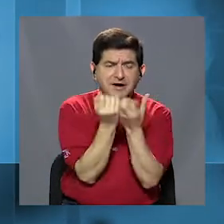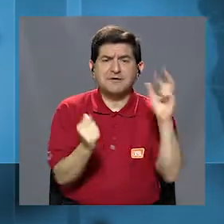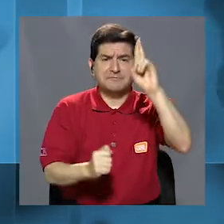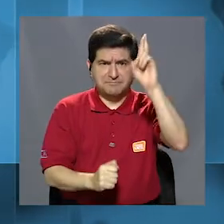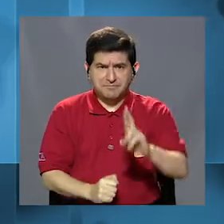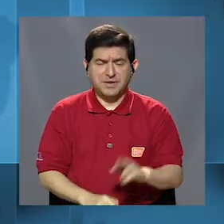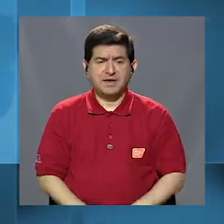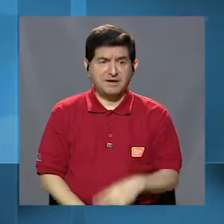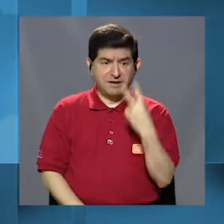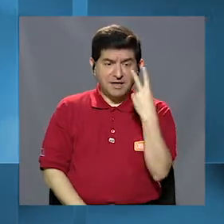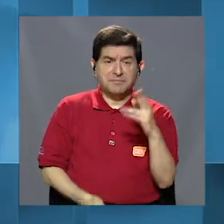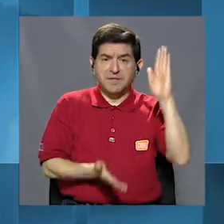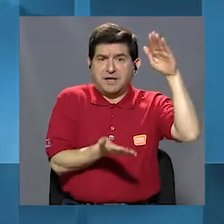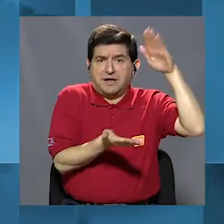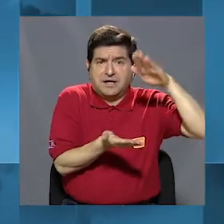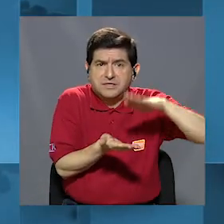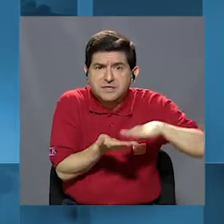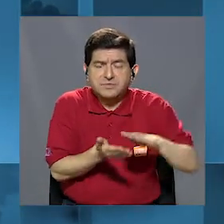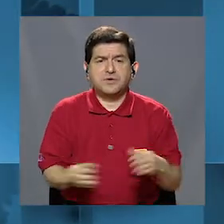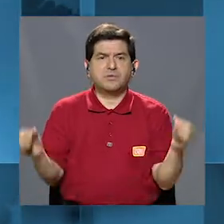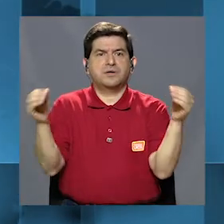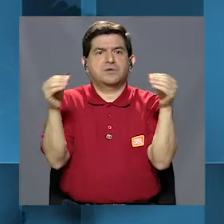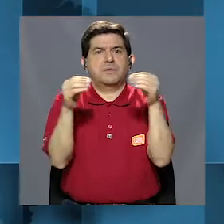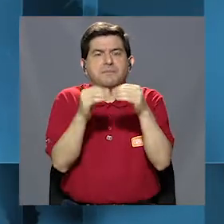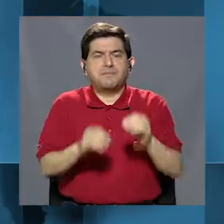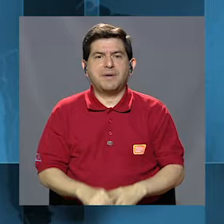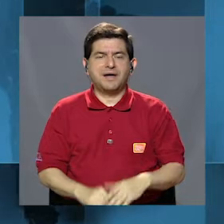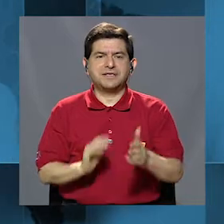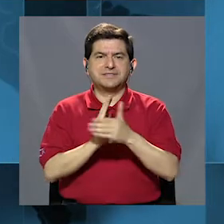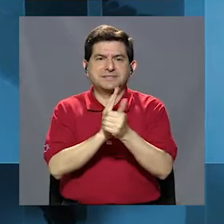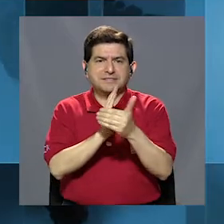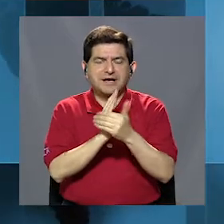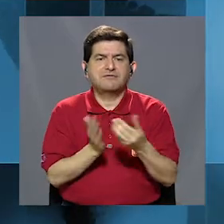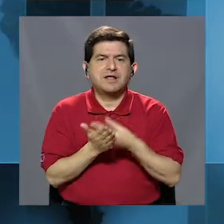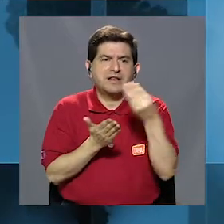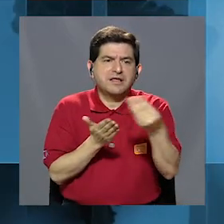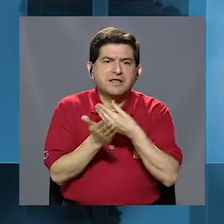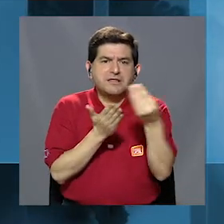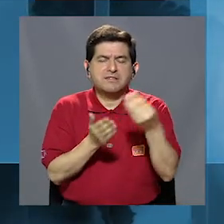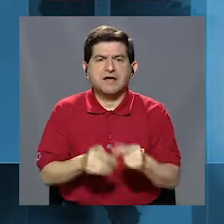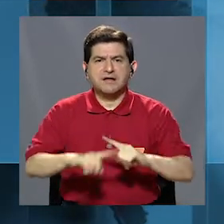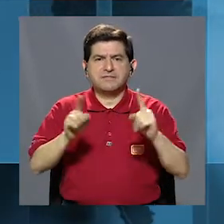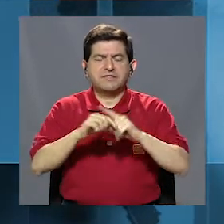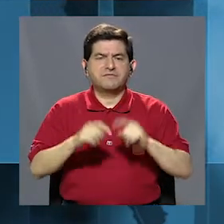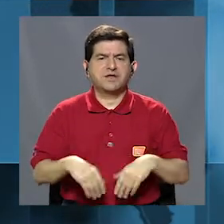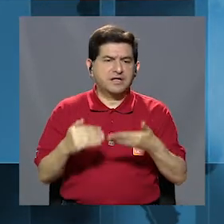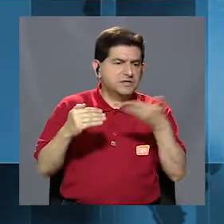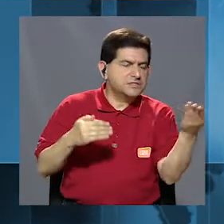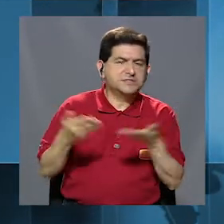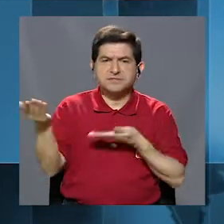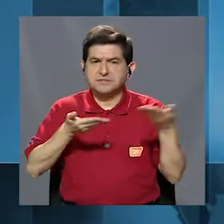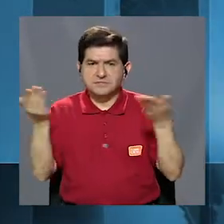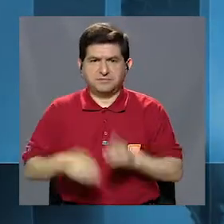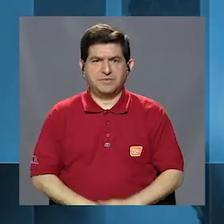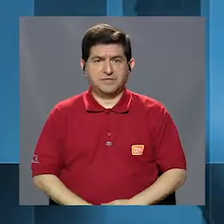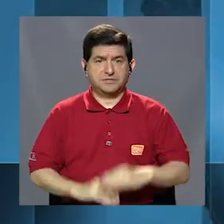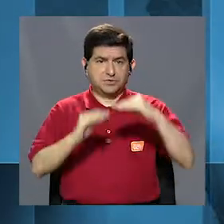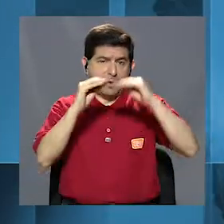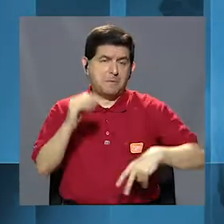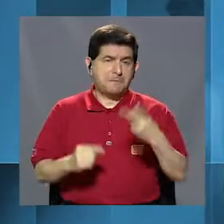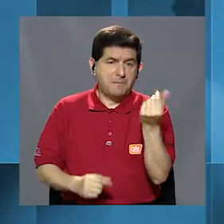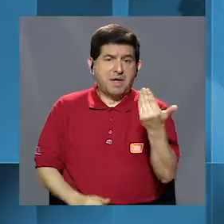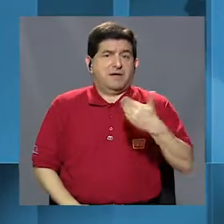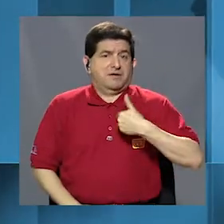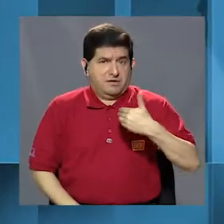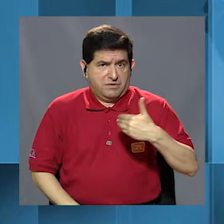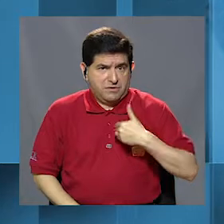familias costarricenses que verán reducida aún más su capacidad de compra de bienes y servicios. Con menos